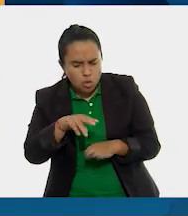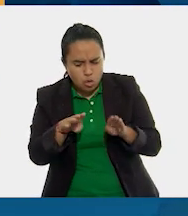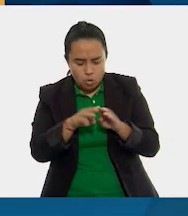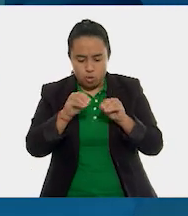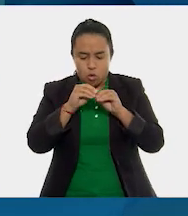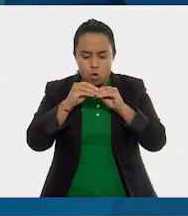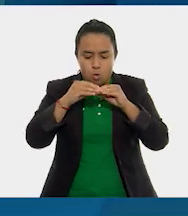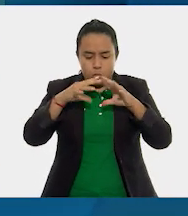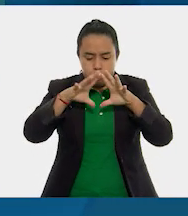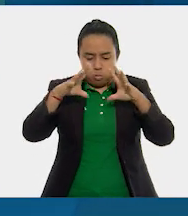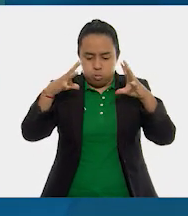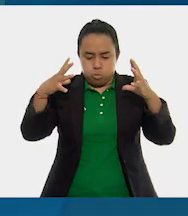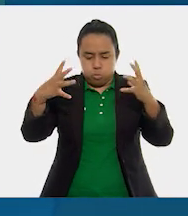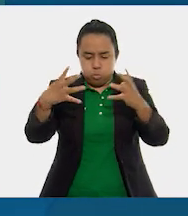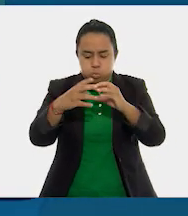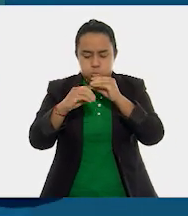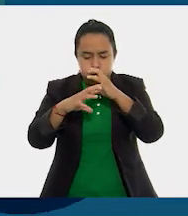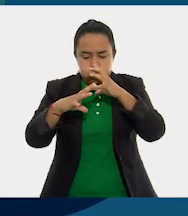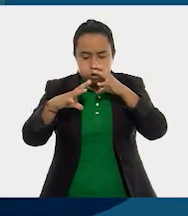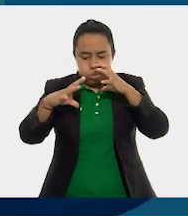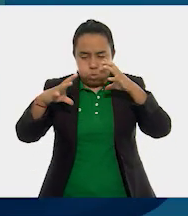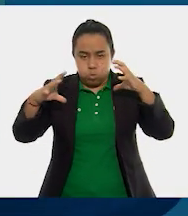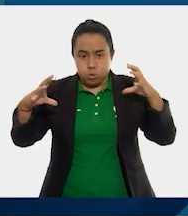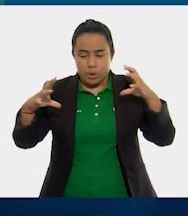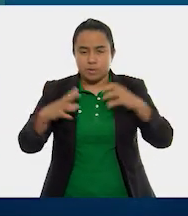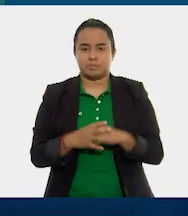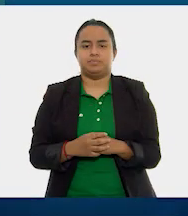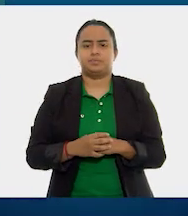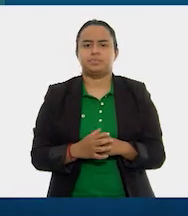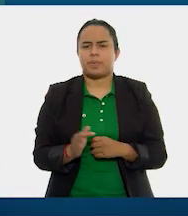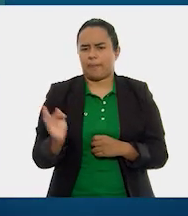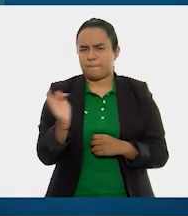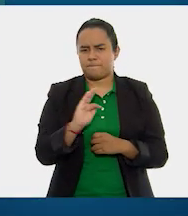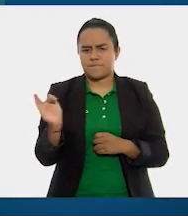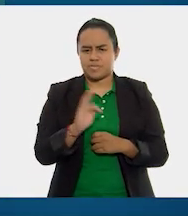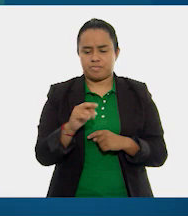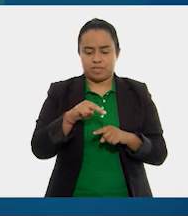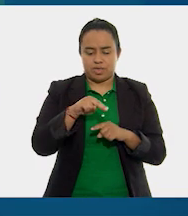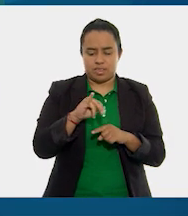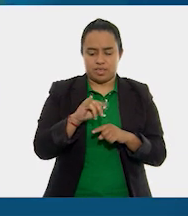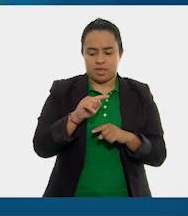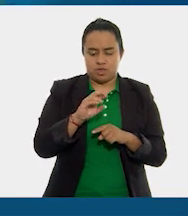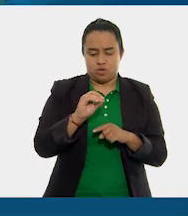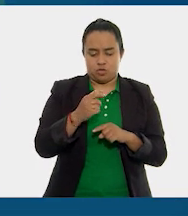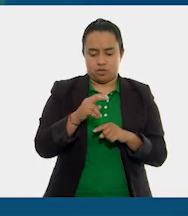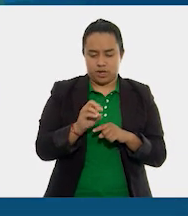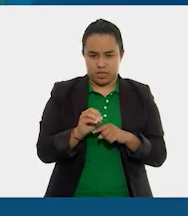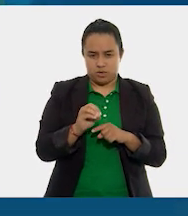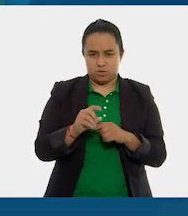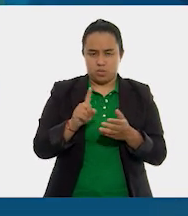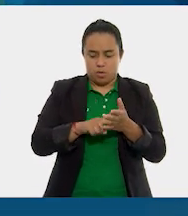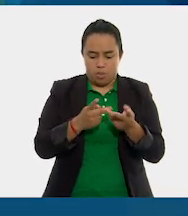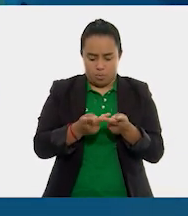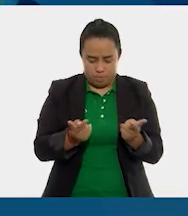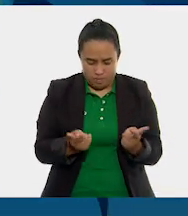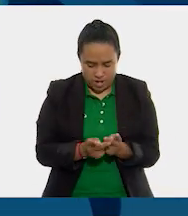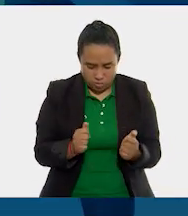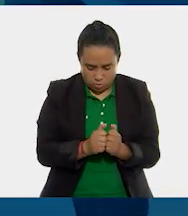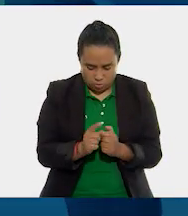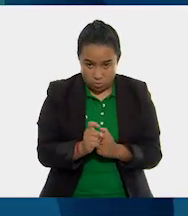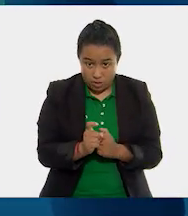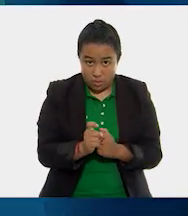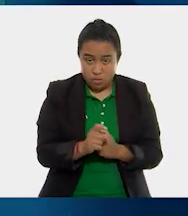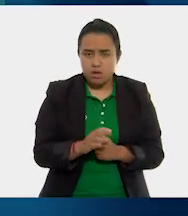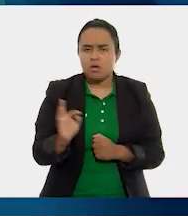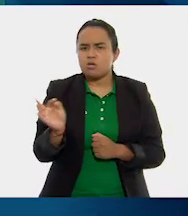globo inflado. Si nosotros virtiéramos nitrógeno líquido en un pequeño platito, tendríamos